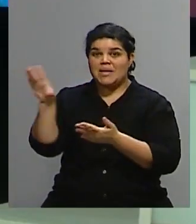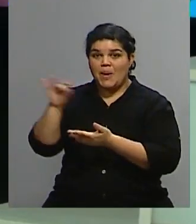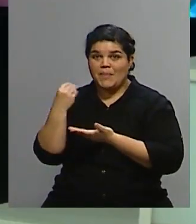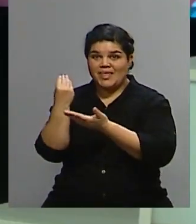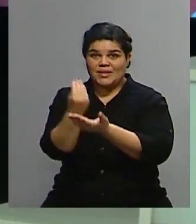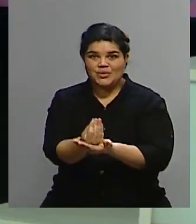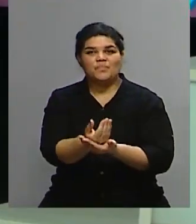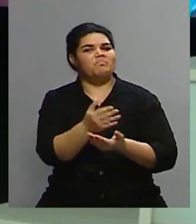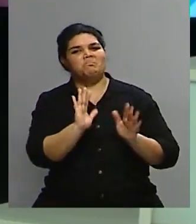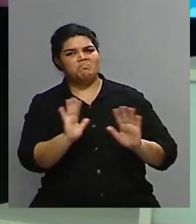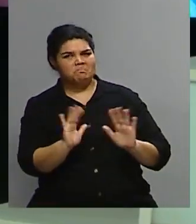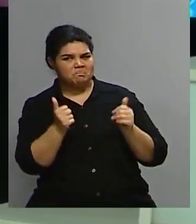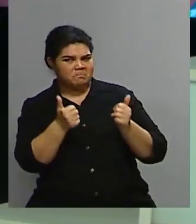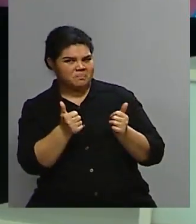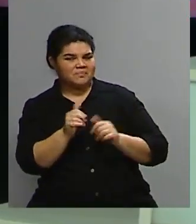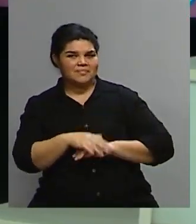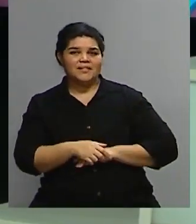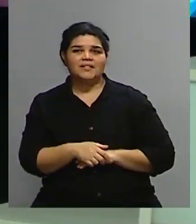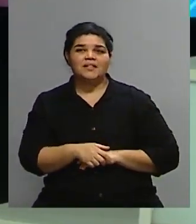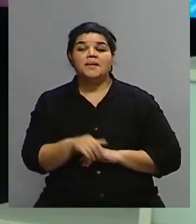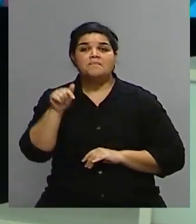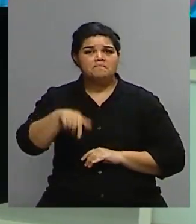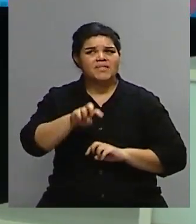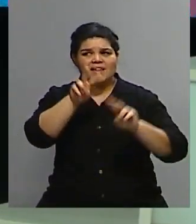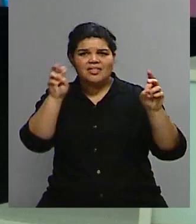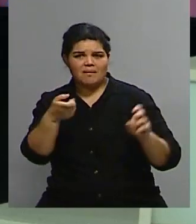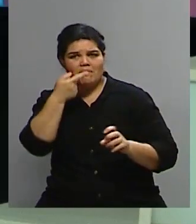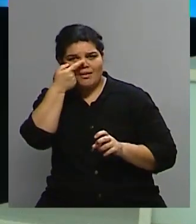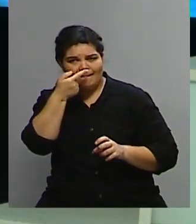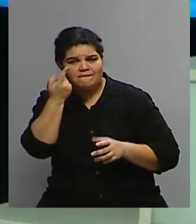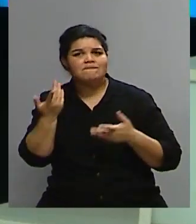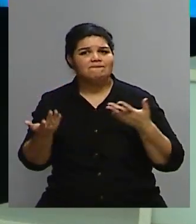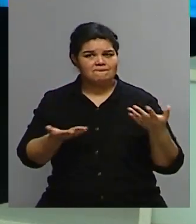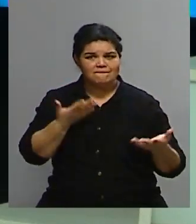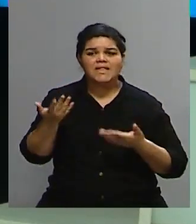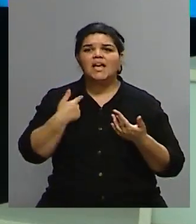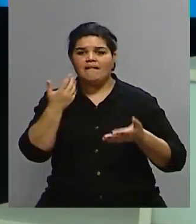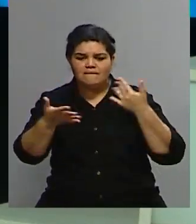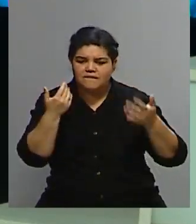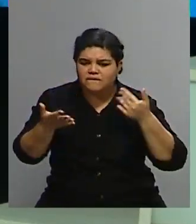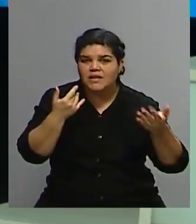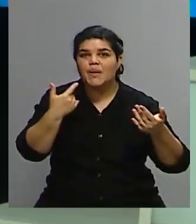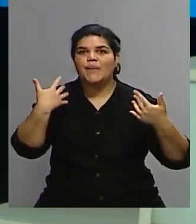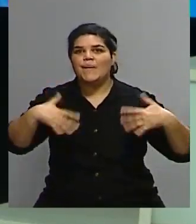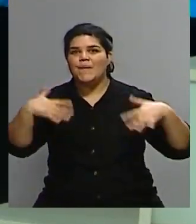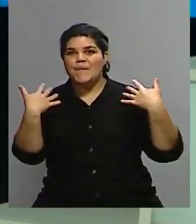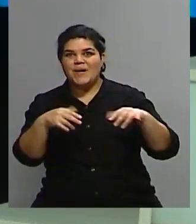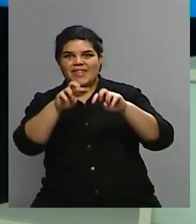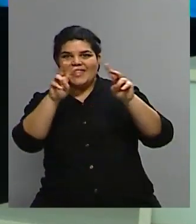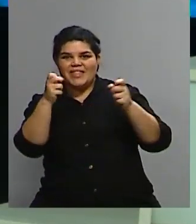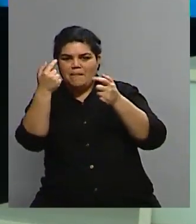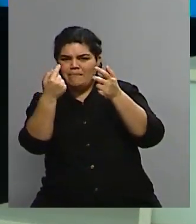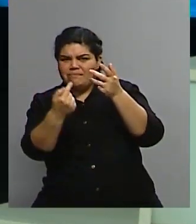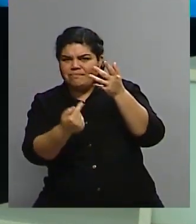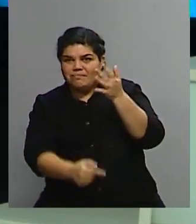un tema muy interesante y lo decíamos, ¿no? Uno empieza a ahondar en esto y cuando hablamos de las personas mayores nos damos